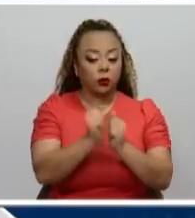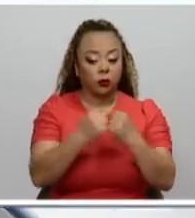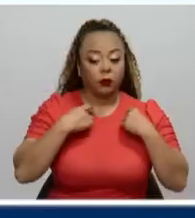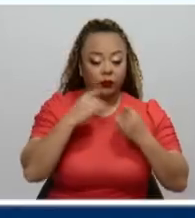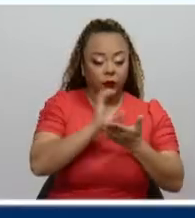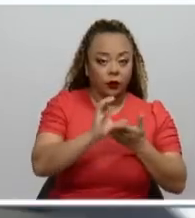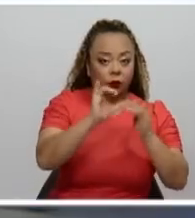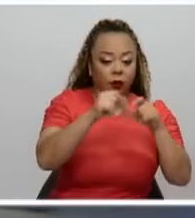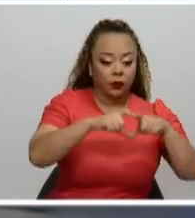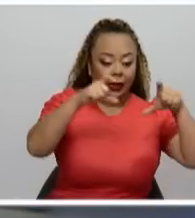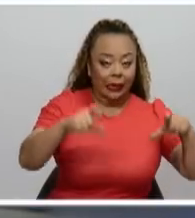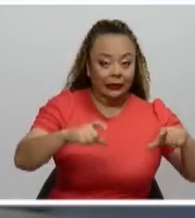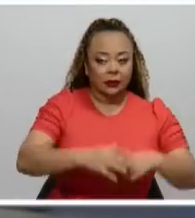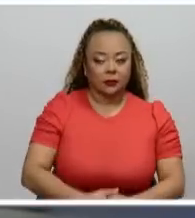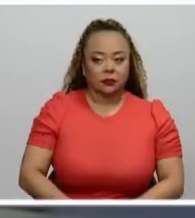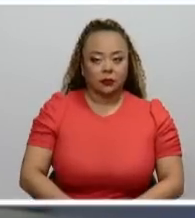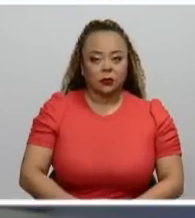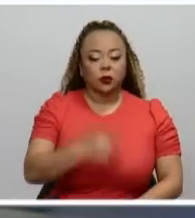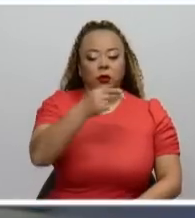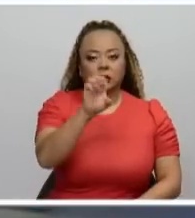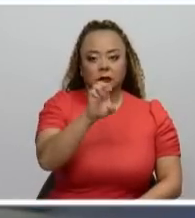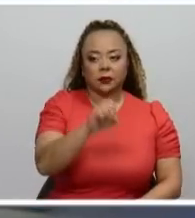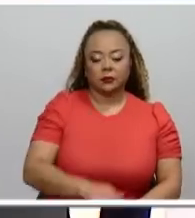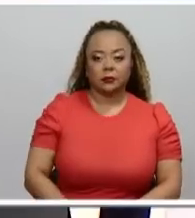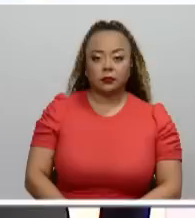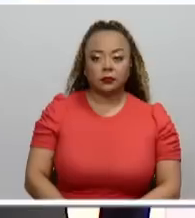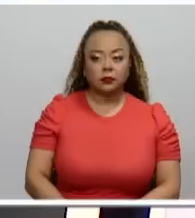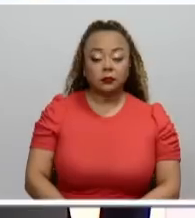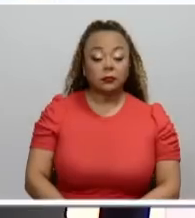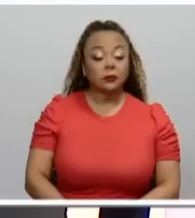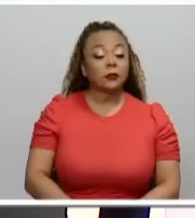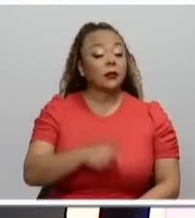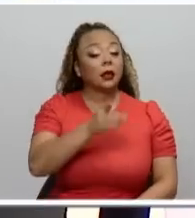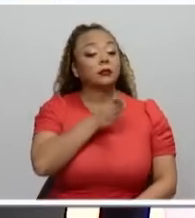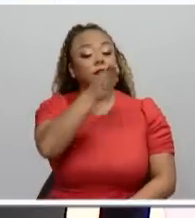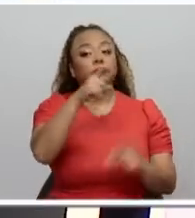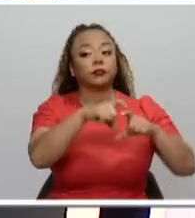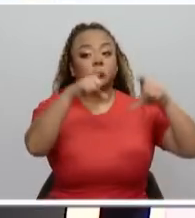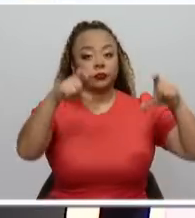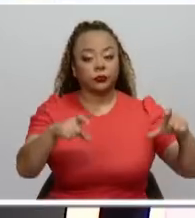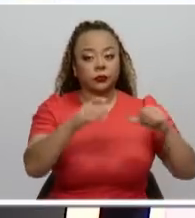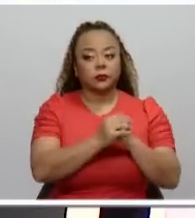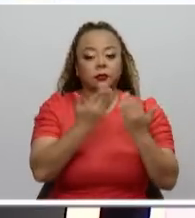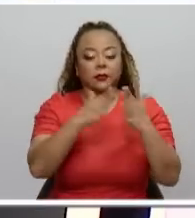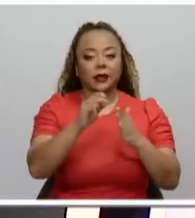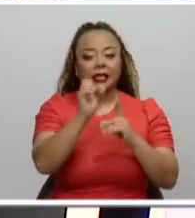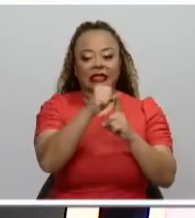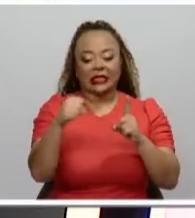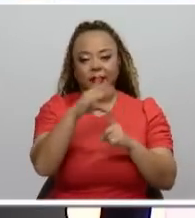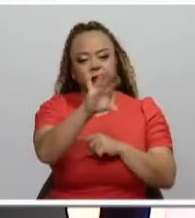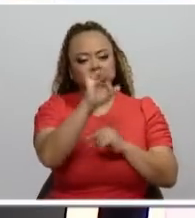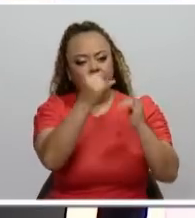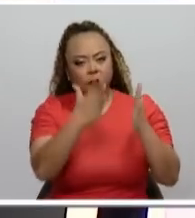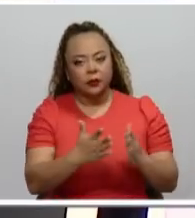colegio jugando en la cancha abierta Horacio Esquivel fue titular de una Horacio Esquivel tendía a ir a las canchas de abiertas de si